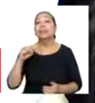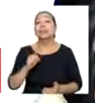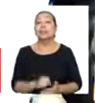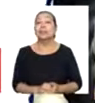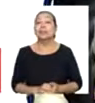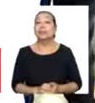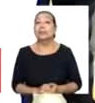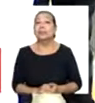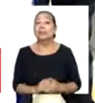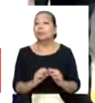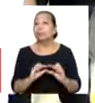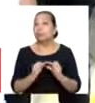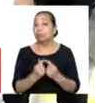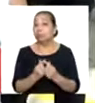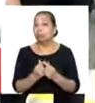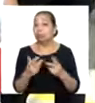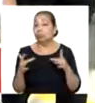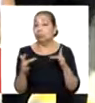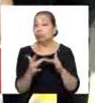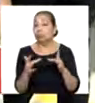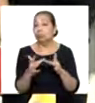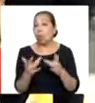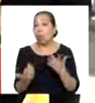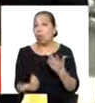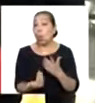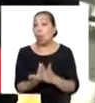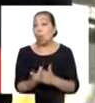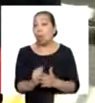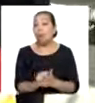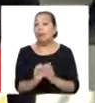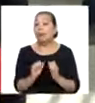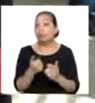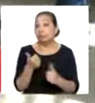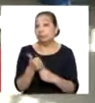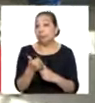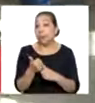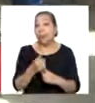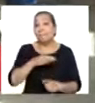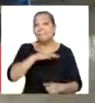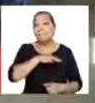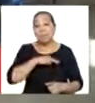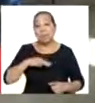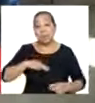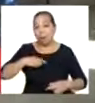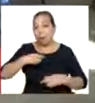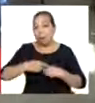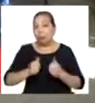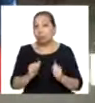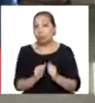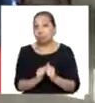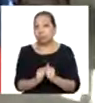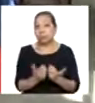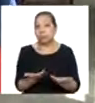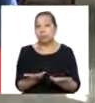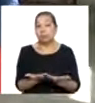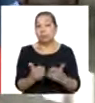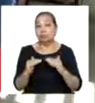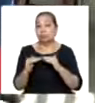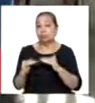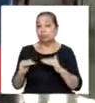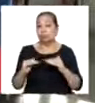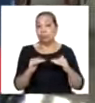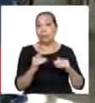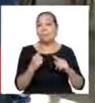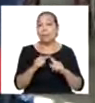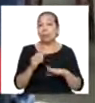miren, nosotros formamos parte de toda una red de centros de innovación que pertenecen al Ministerio de la Producción y a través de los